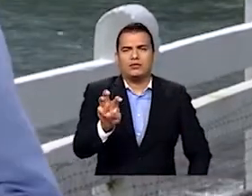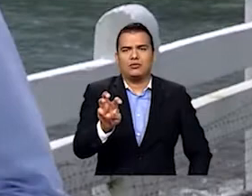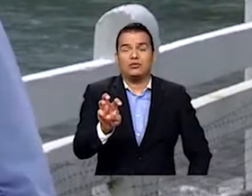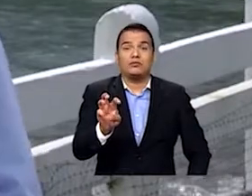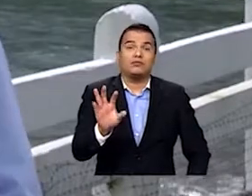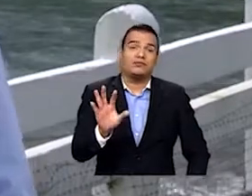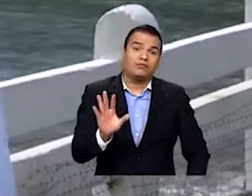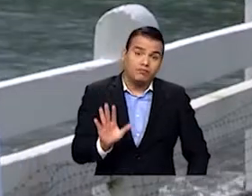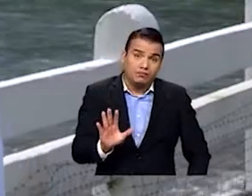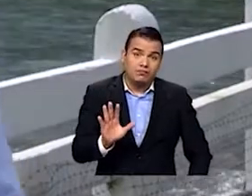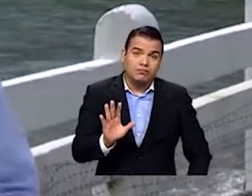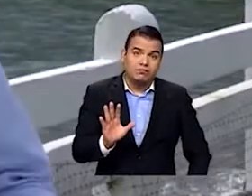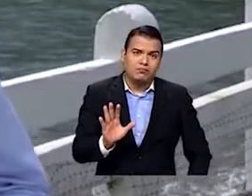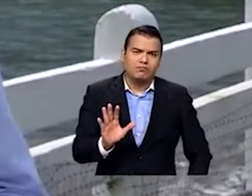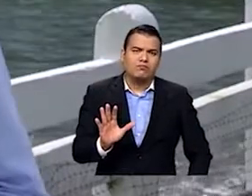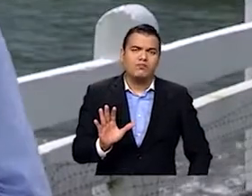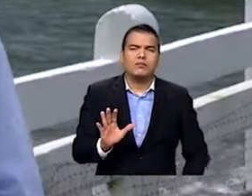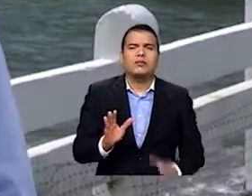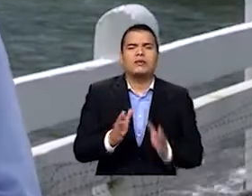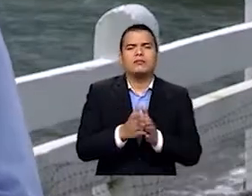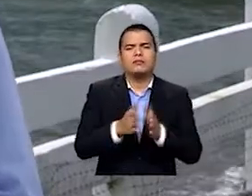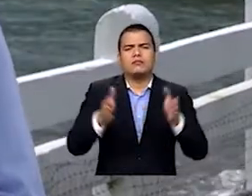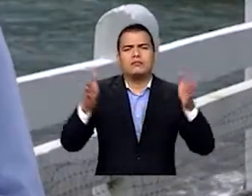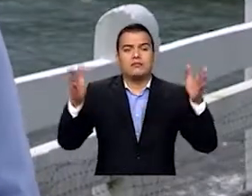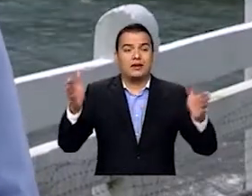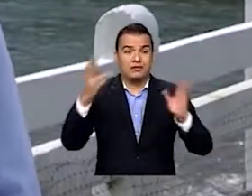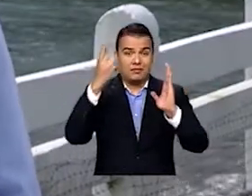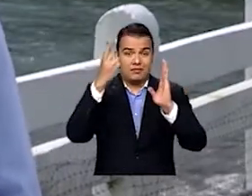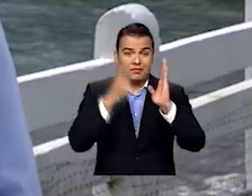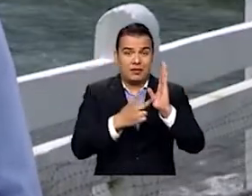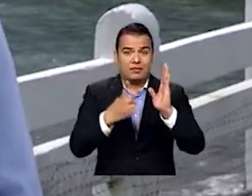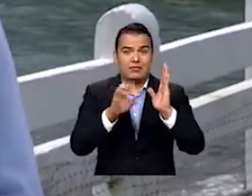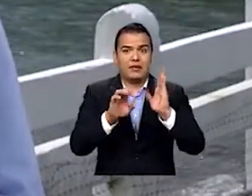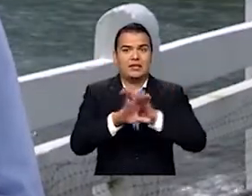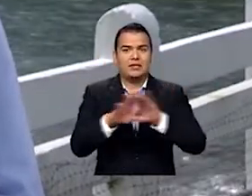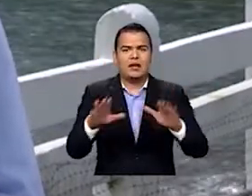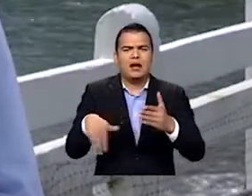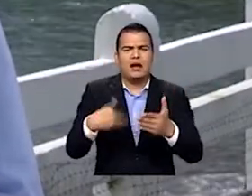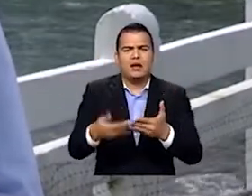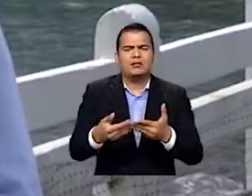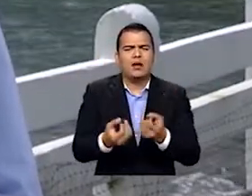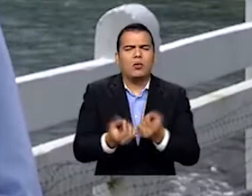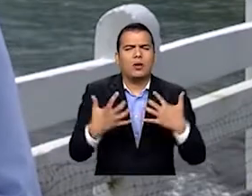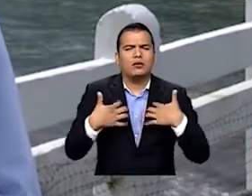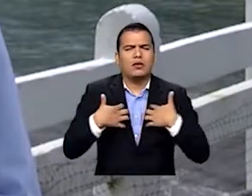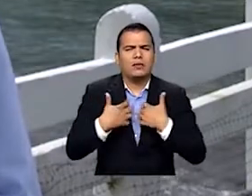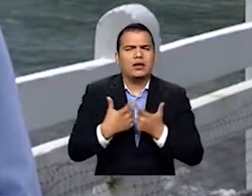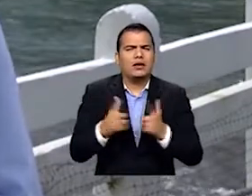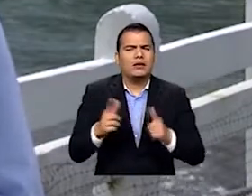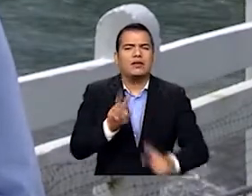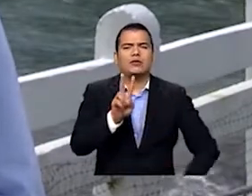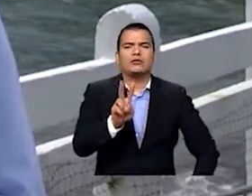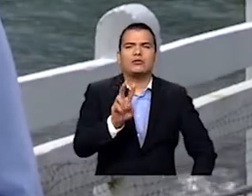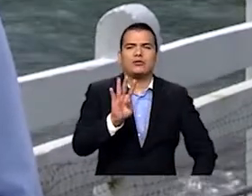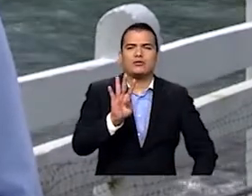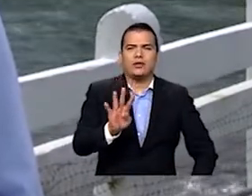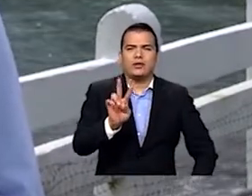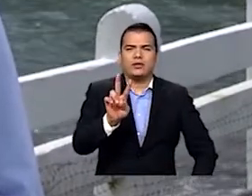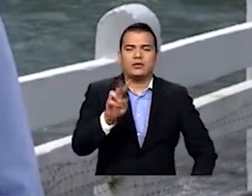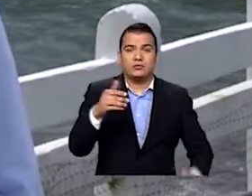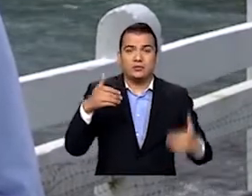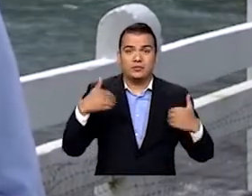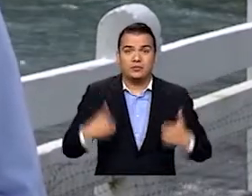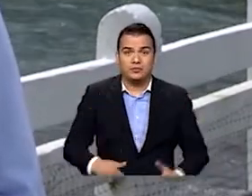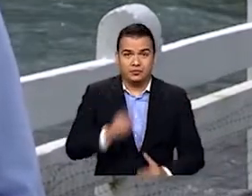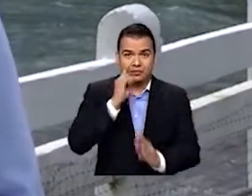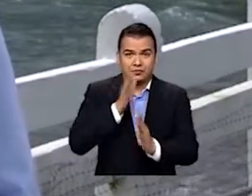Sin embargo, a lo largo de todo el 2020, la CBC ha liberado un total de 242. Para el informativo